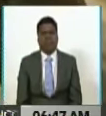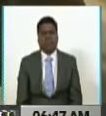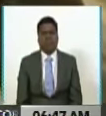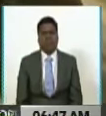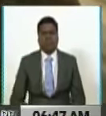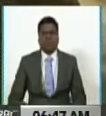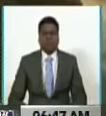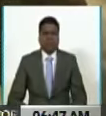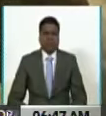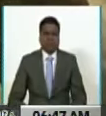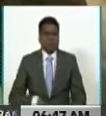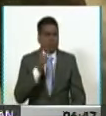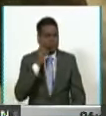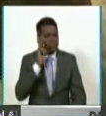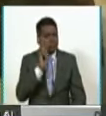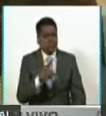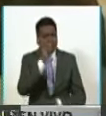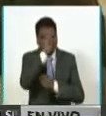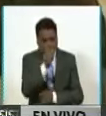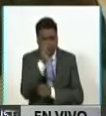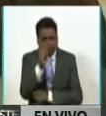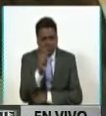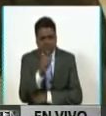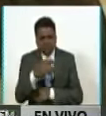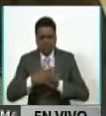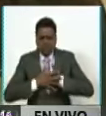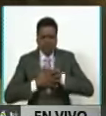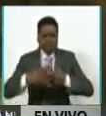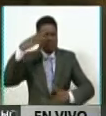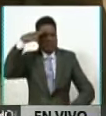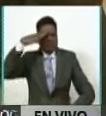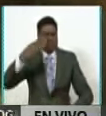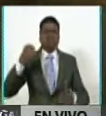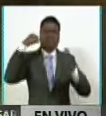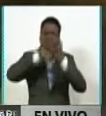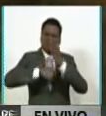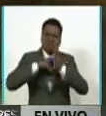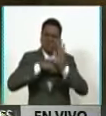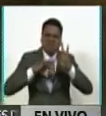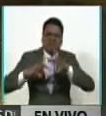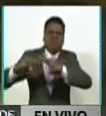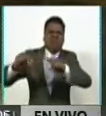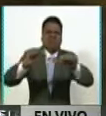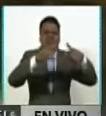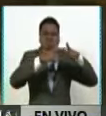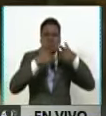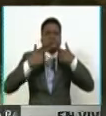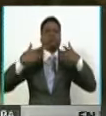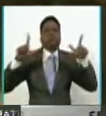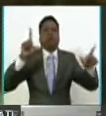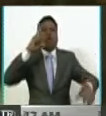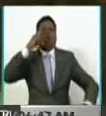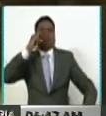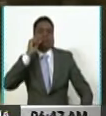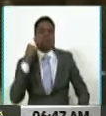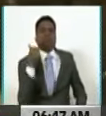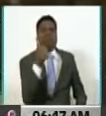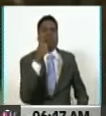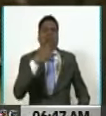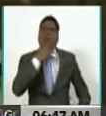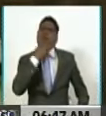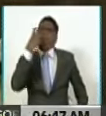Sí, se le está rindiendo honores al general valiente que luchó por tener tierra y hombres libres. Sin duda alguna, el grito de